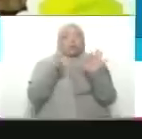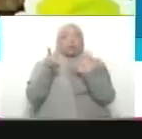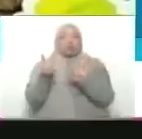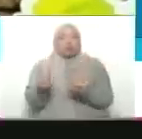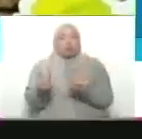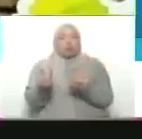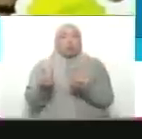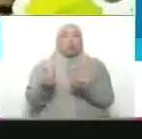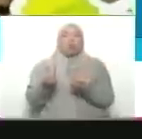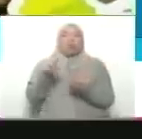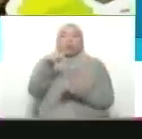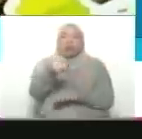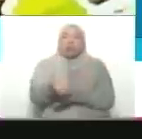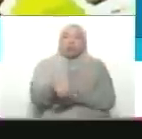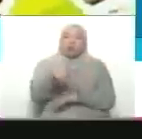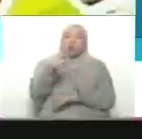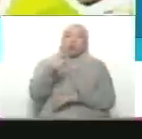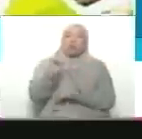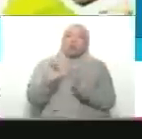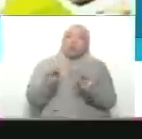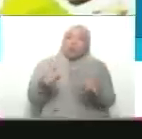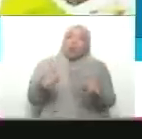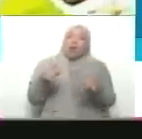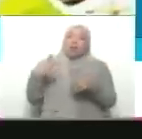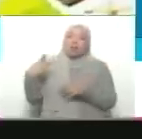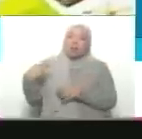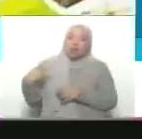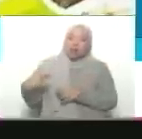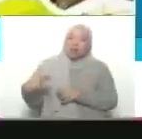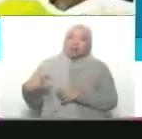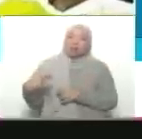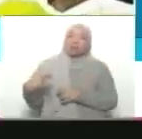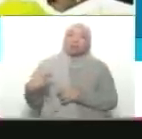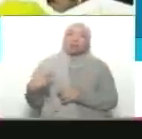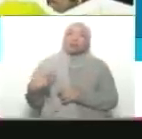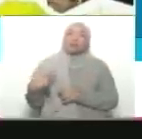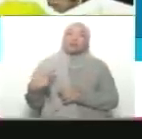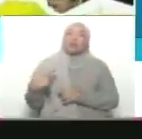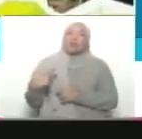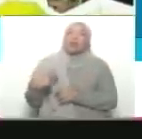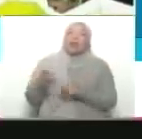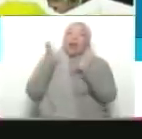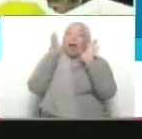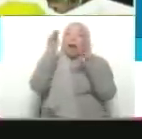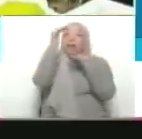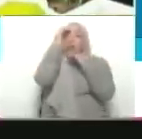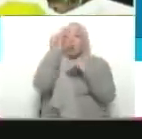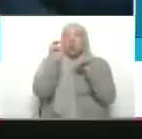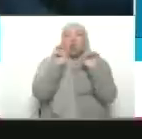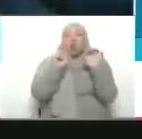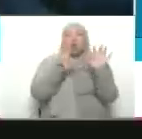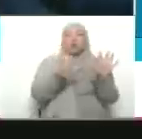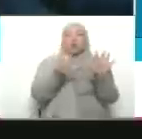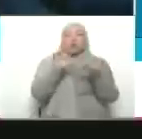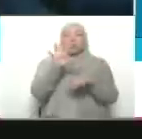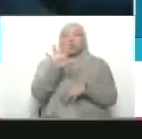urbanismos acá en en el Renacer de tejería Iran estarían atendidas 855 familias pero lo más